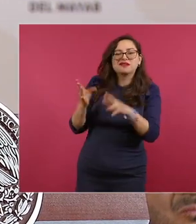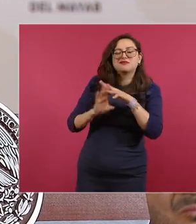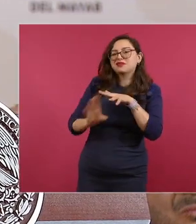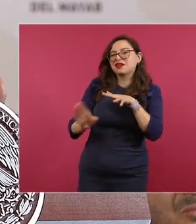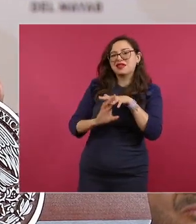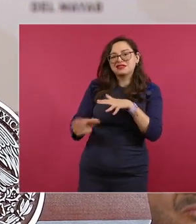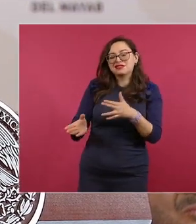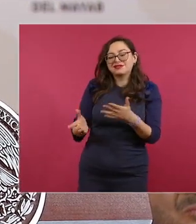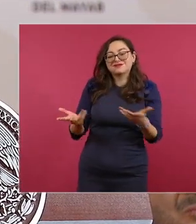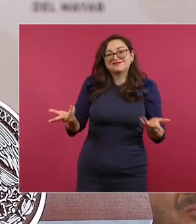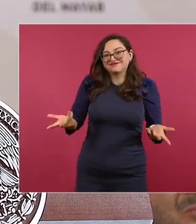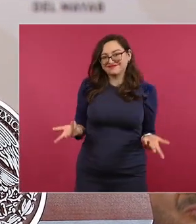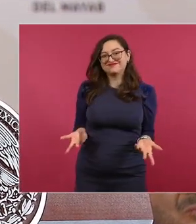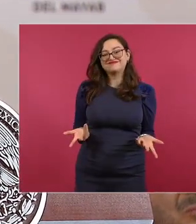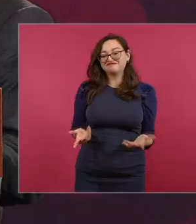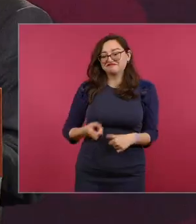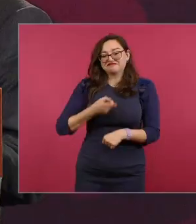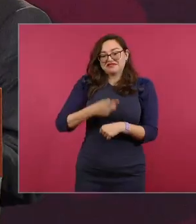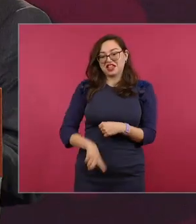hacer daño.